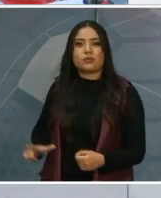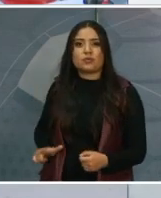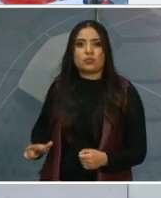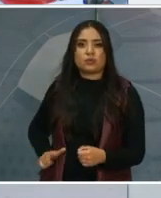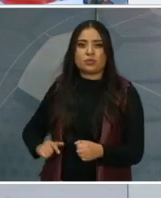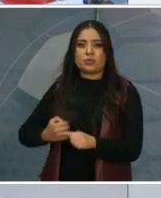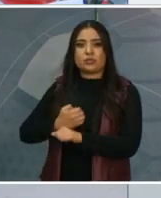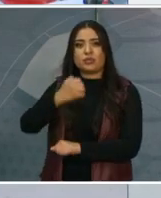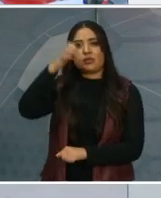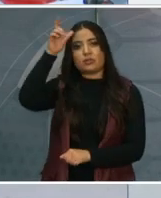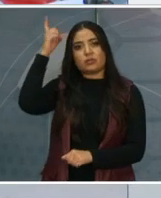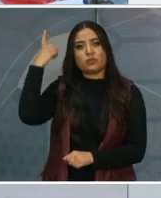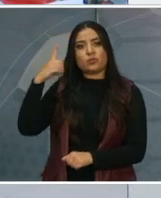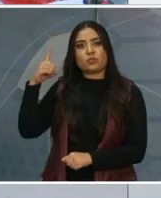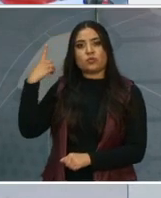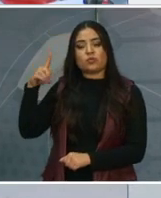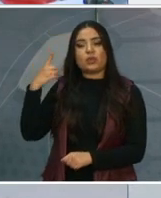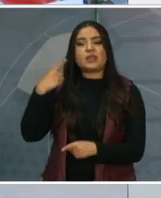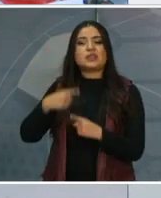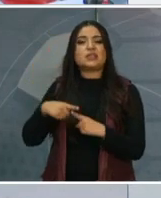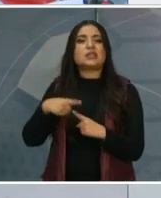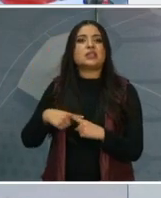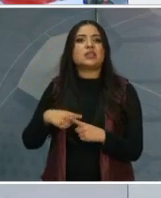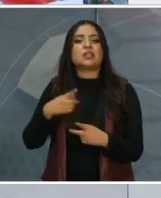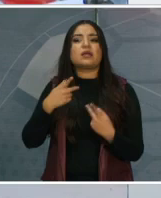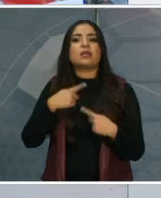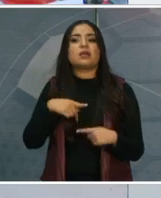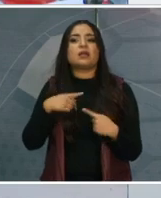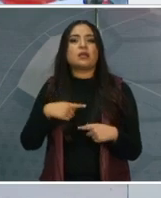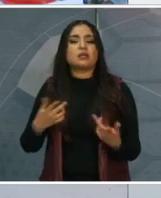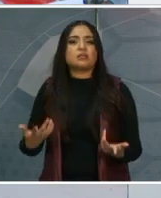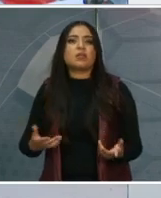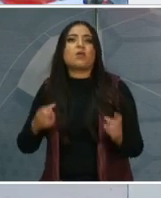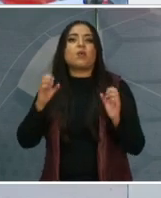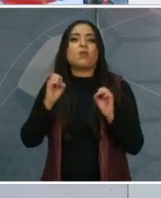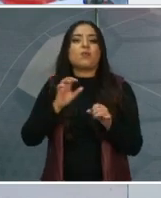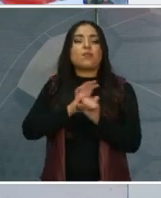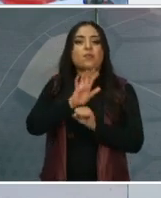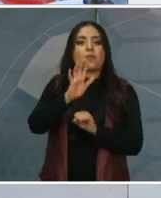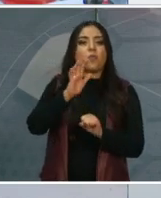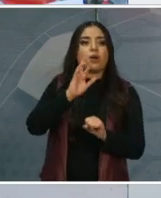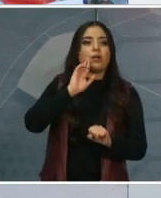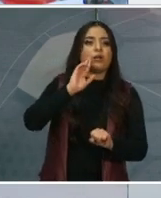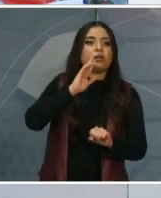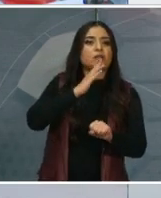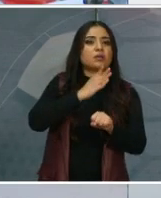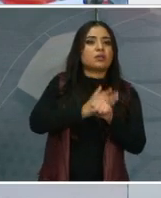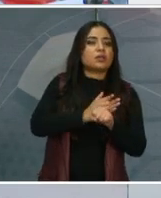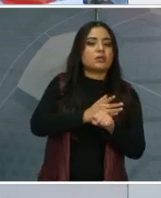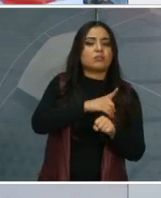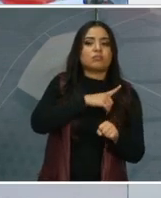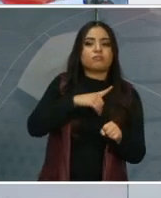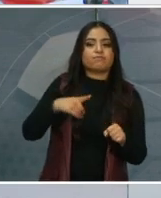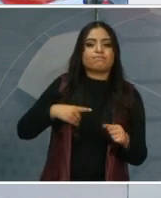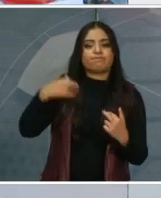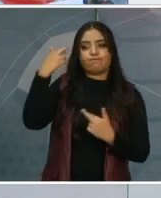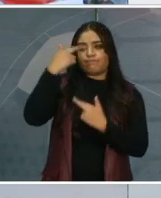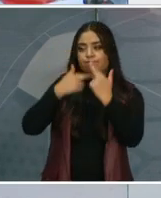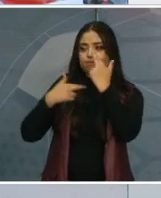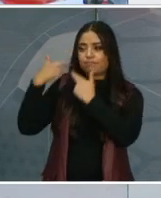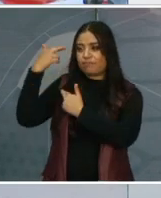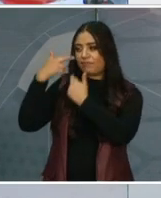es la persona, la instancia o la dependencia que regula este tipo de anexos o de centros